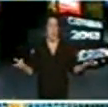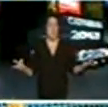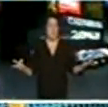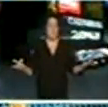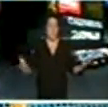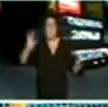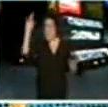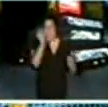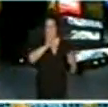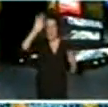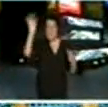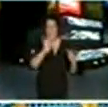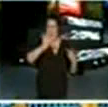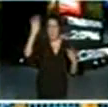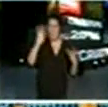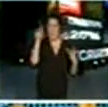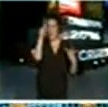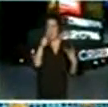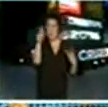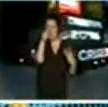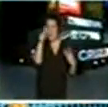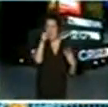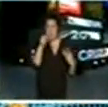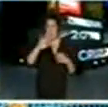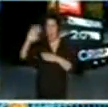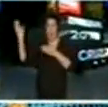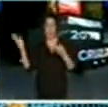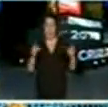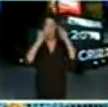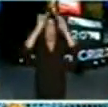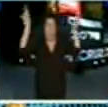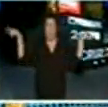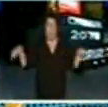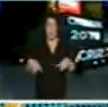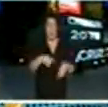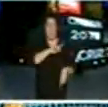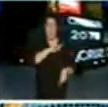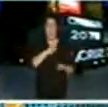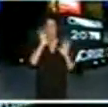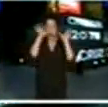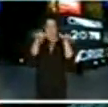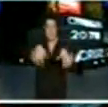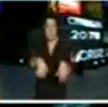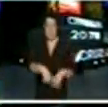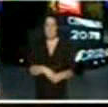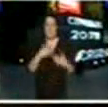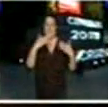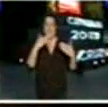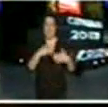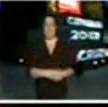montón de películas con todos ustedes de Universal Medio Metro Golden Mammals. ¡Muchas